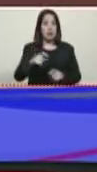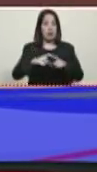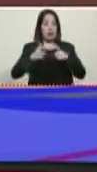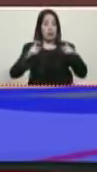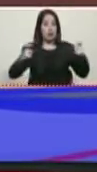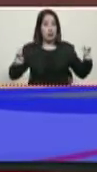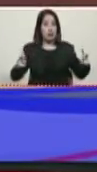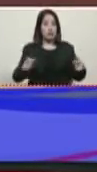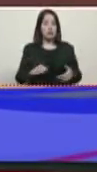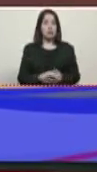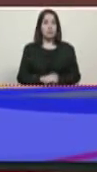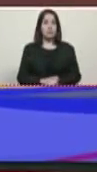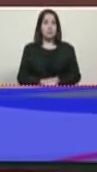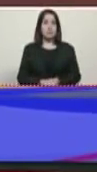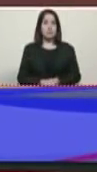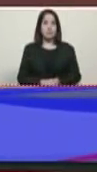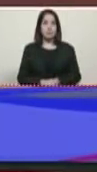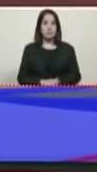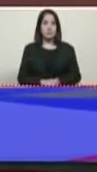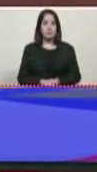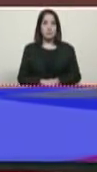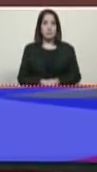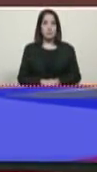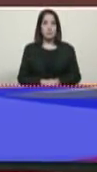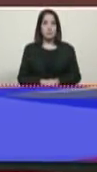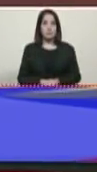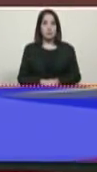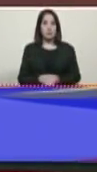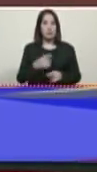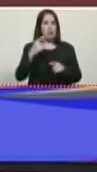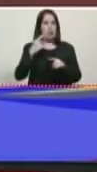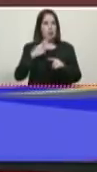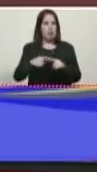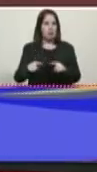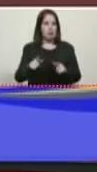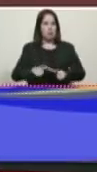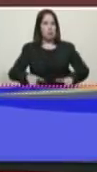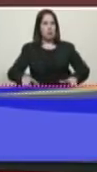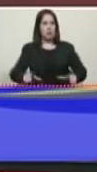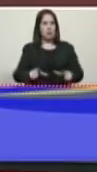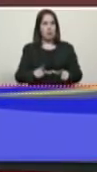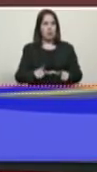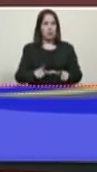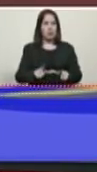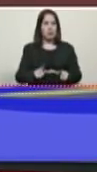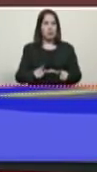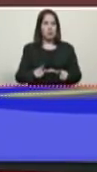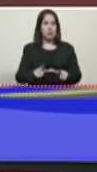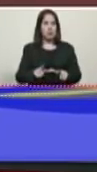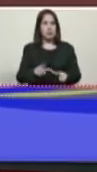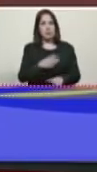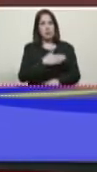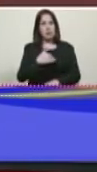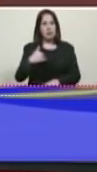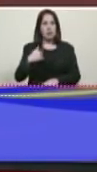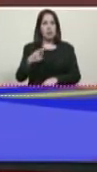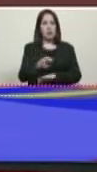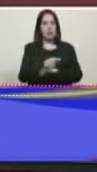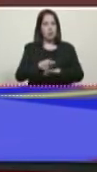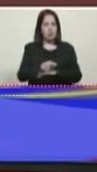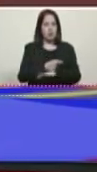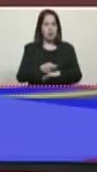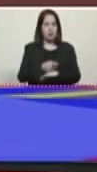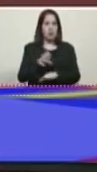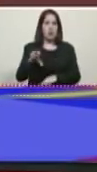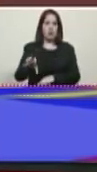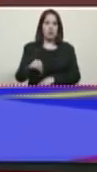extendido a maracaibo cada vez más que no puede opinar decir de este plan querido gobernador omar del estado